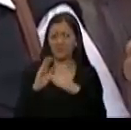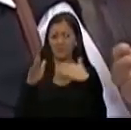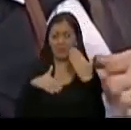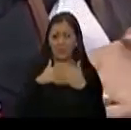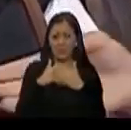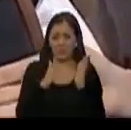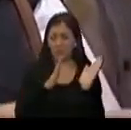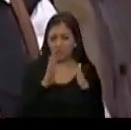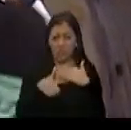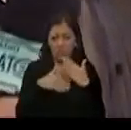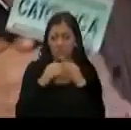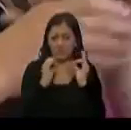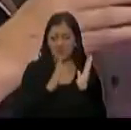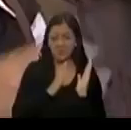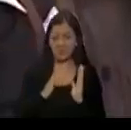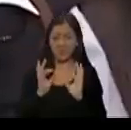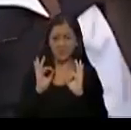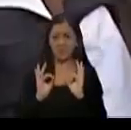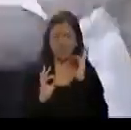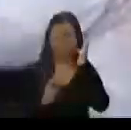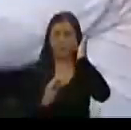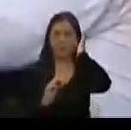espiritualmente?